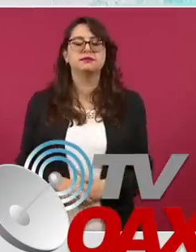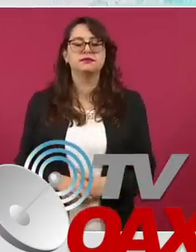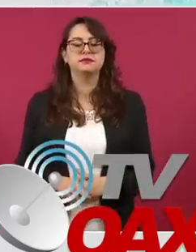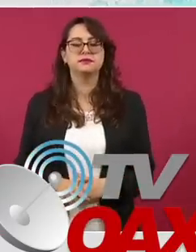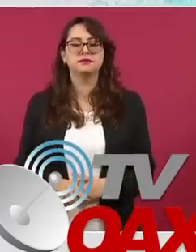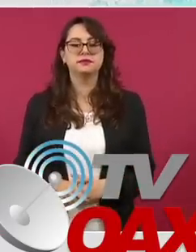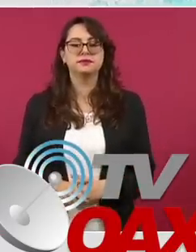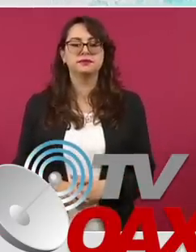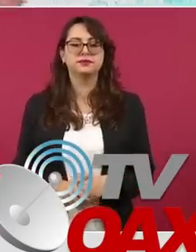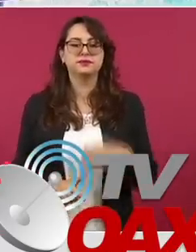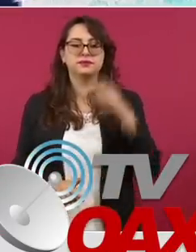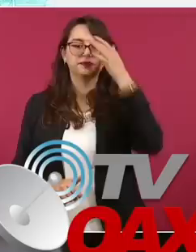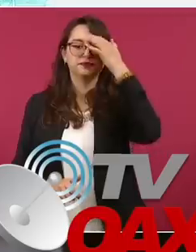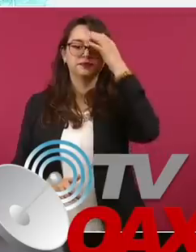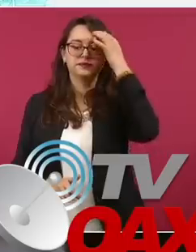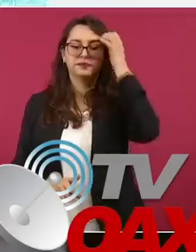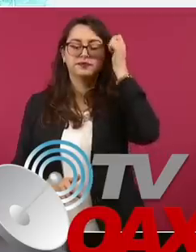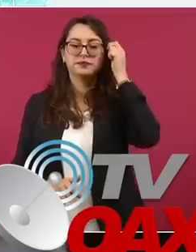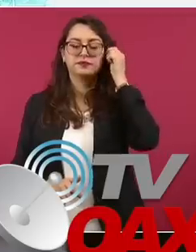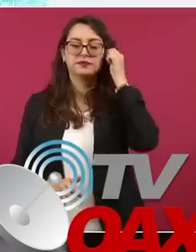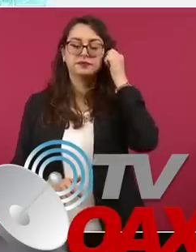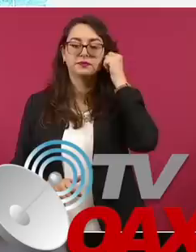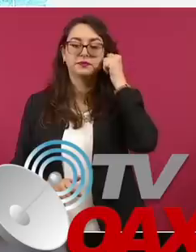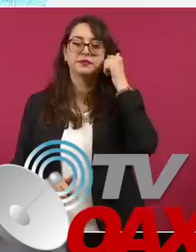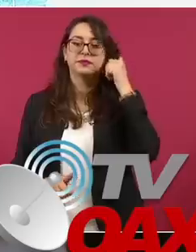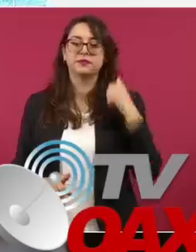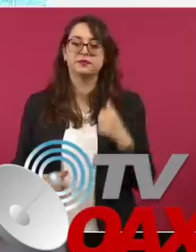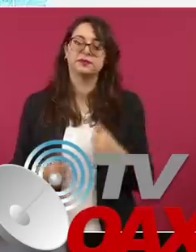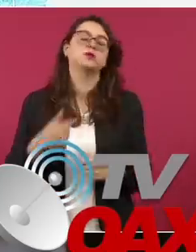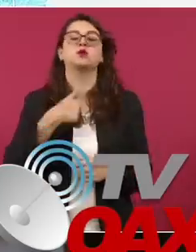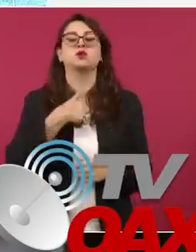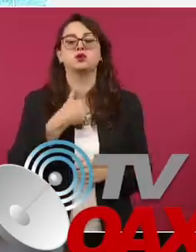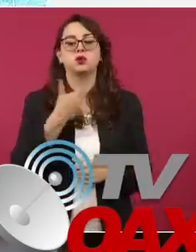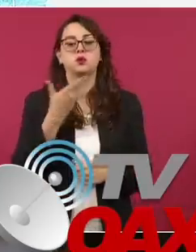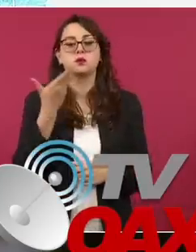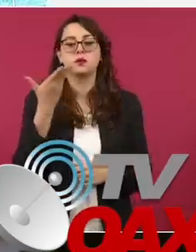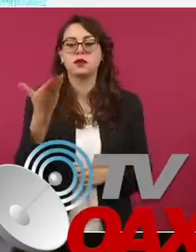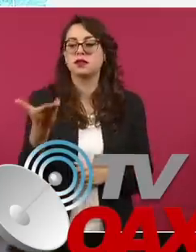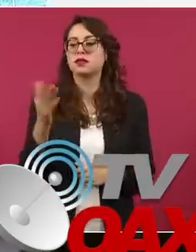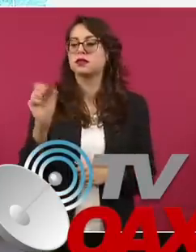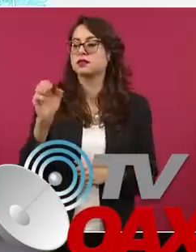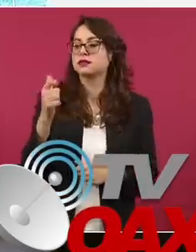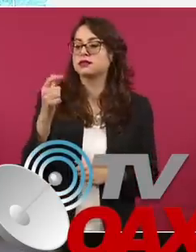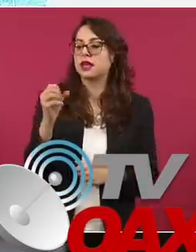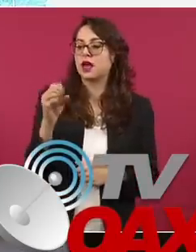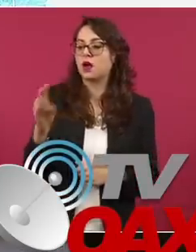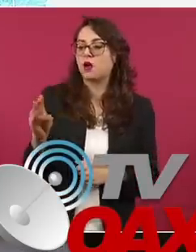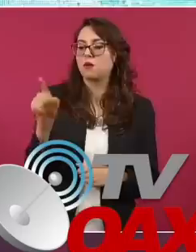Entonces, le pedí al secretario de Gobernación, porque comí, desayunamos,